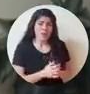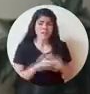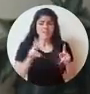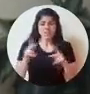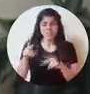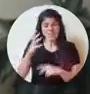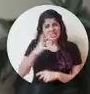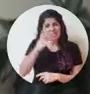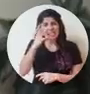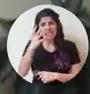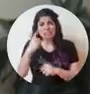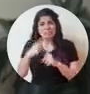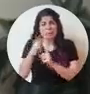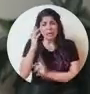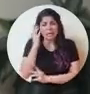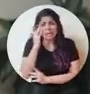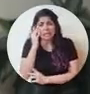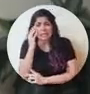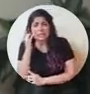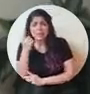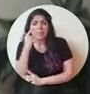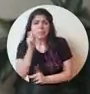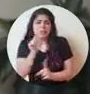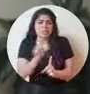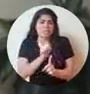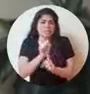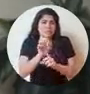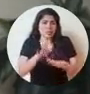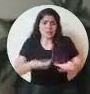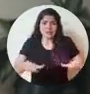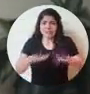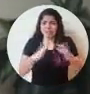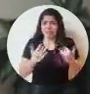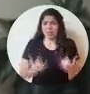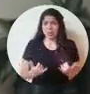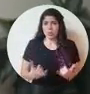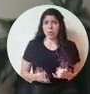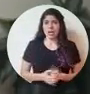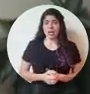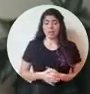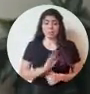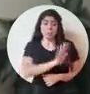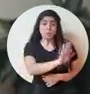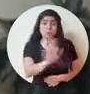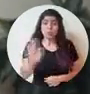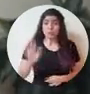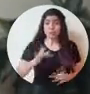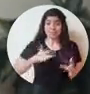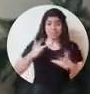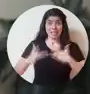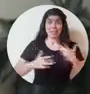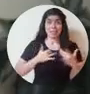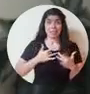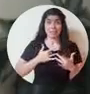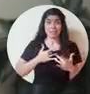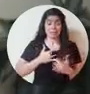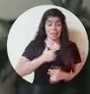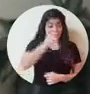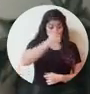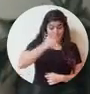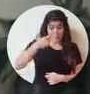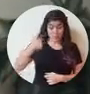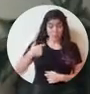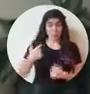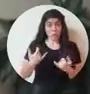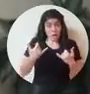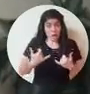molestia e incertidumbre por la situación que vivimos esos sentimientos los compartimos